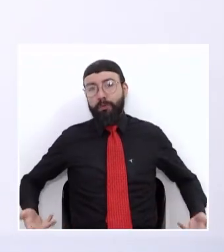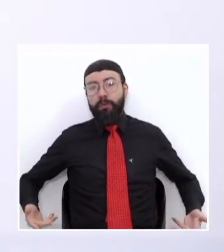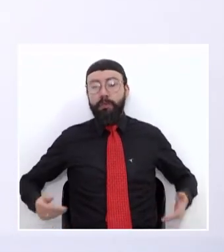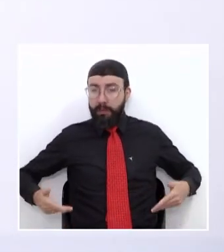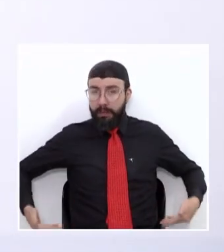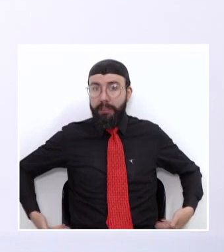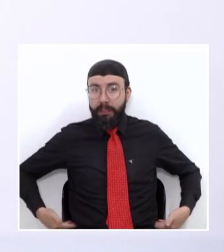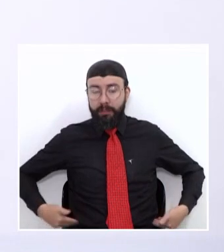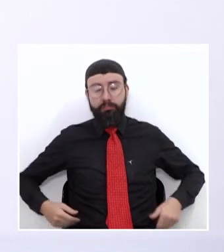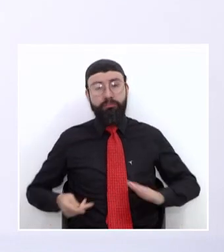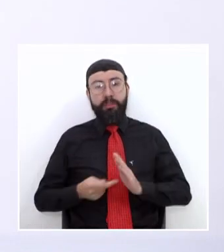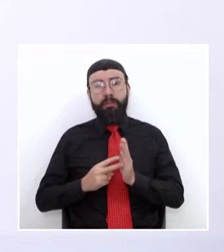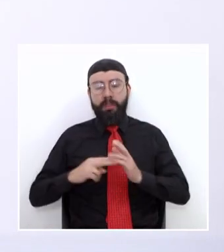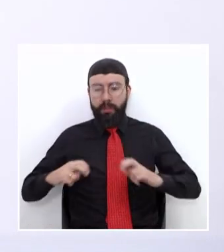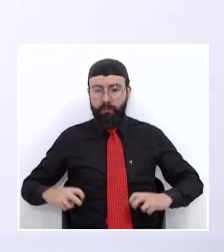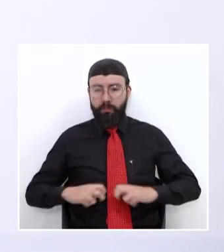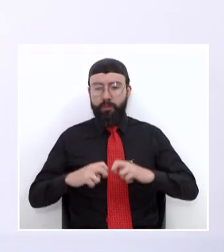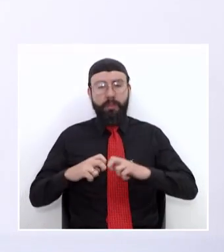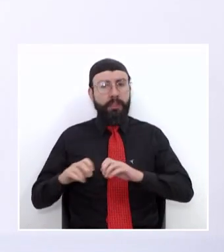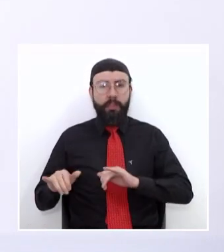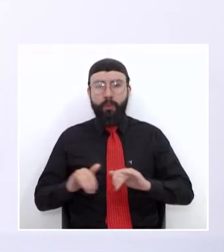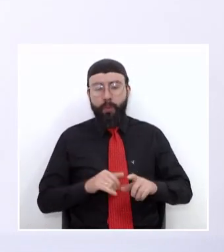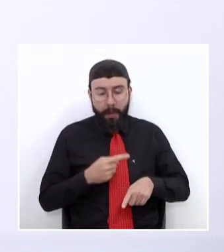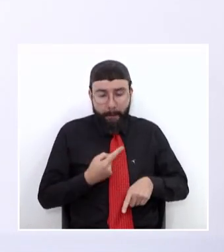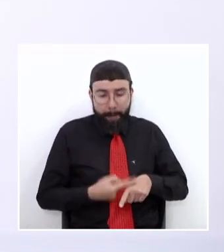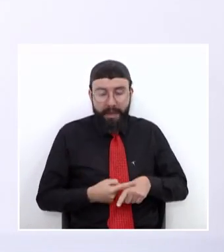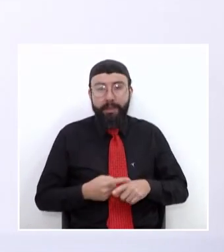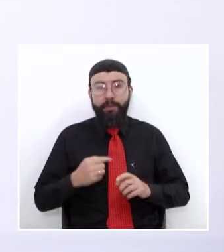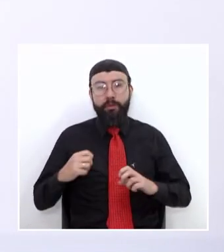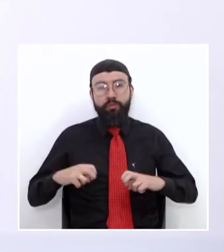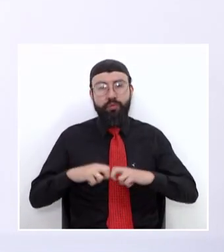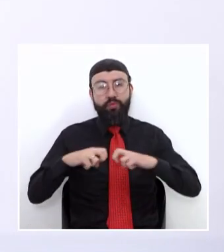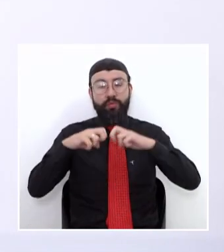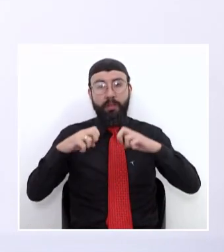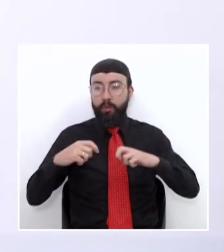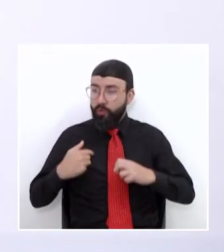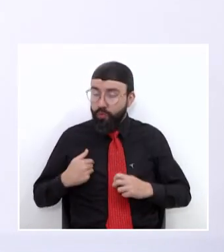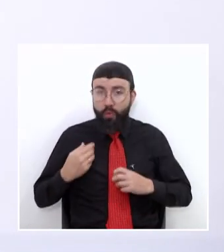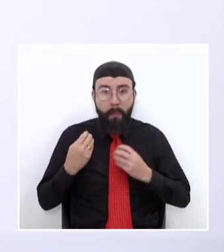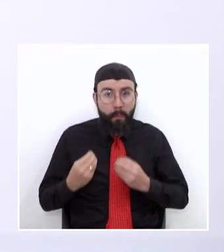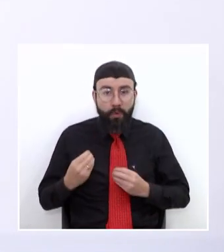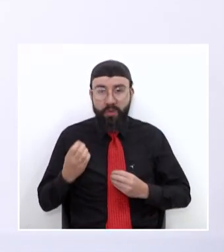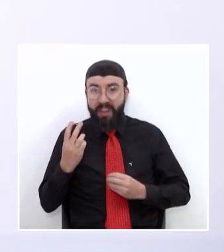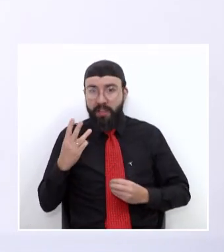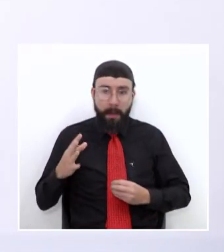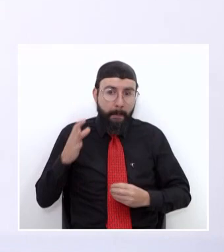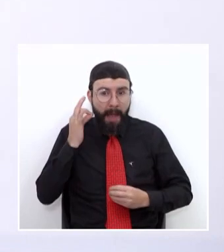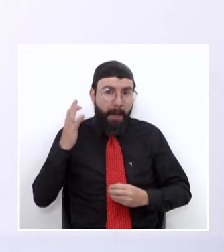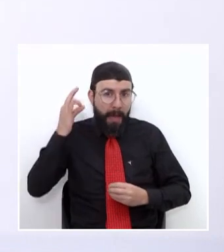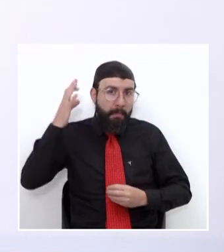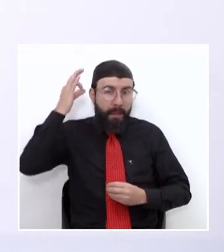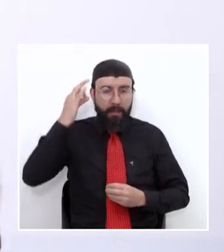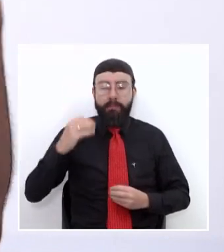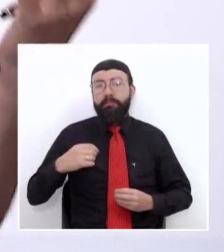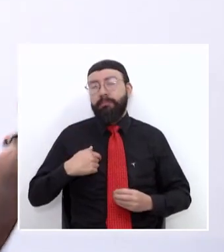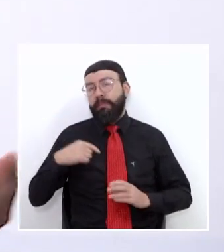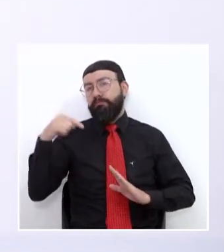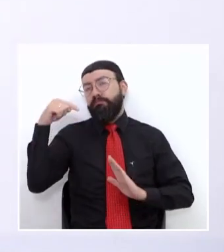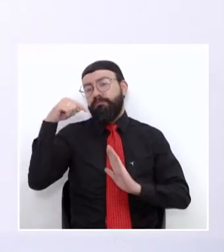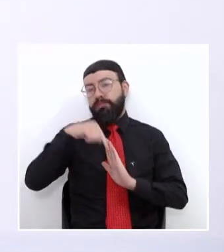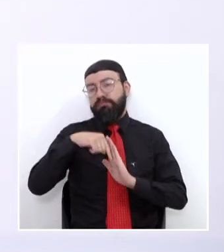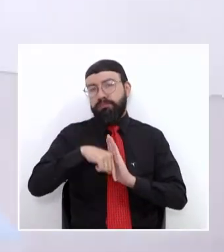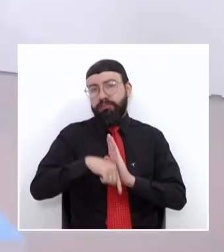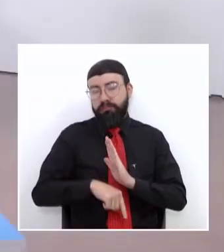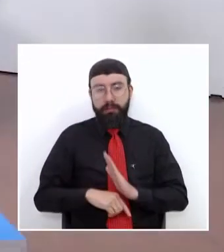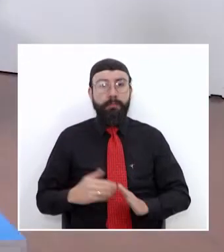parte energética, son nuestras pilas, y si abusamos y ponemos más de 3, estamos alterando nuestra economía y terminamos haciendo